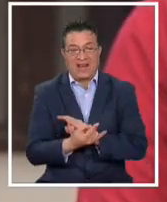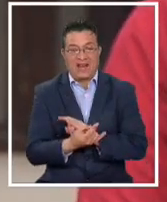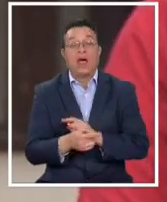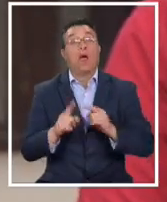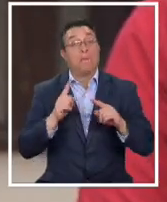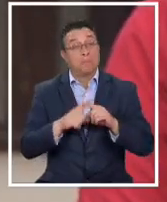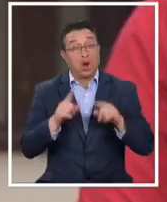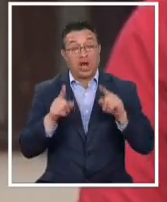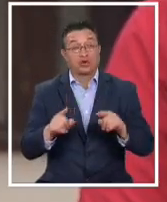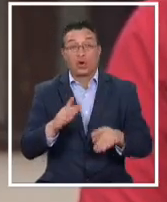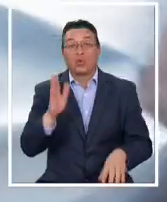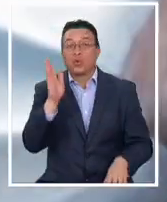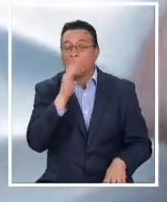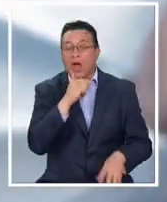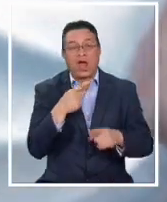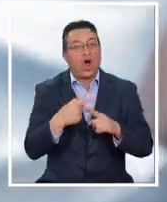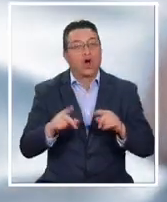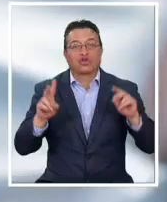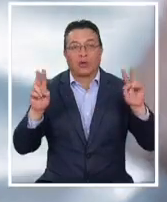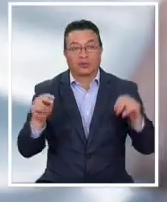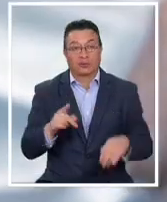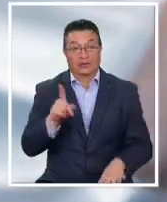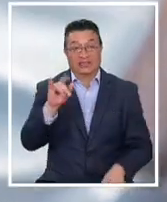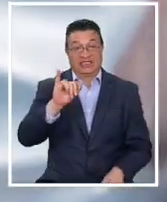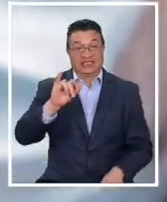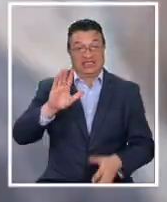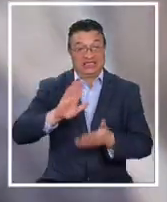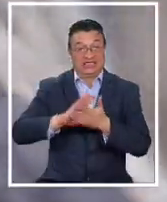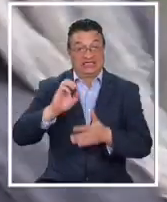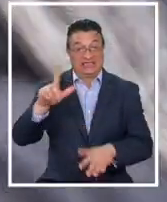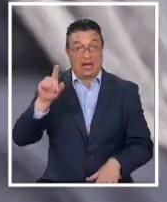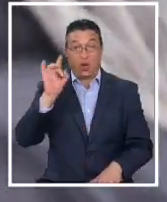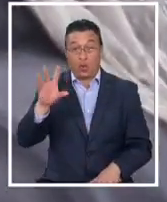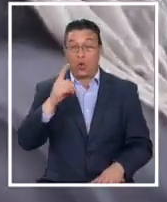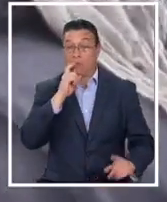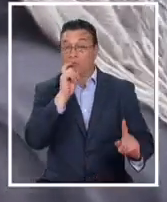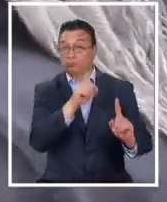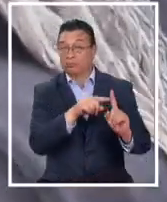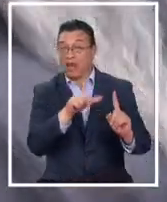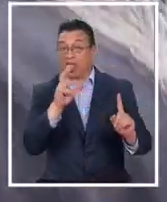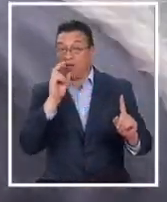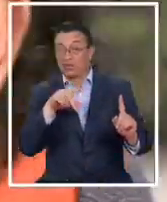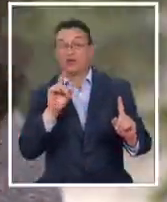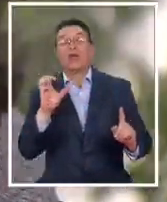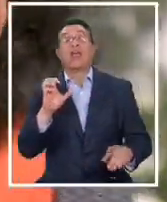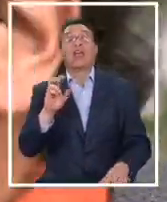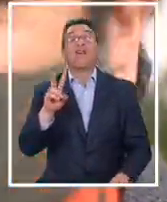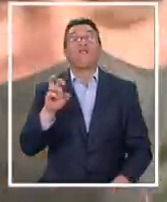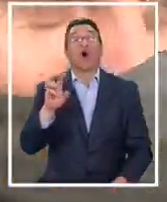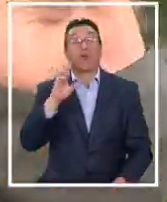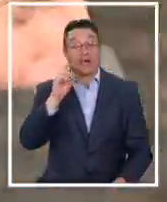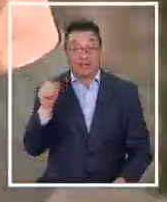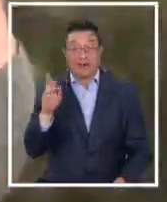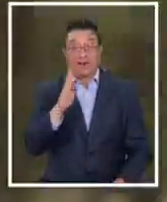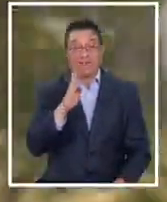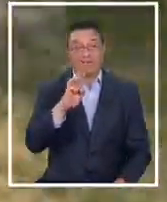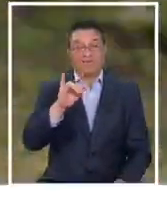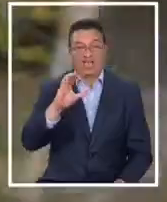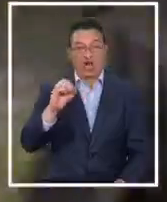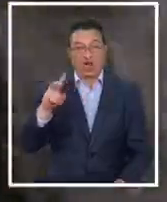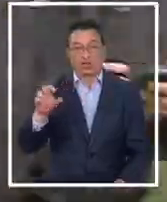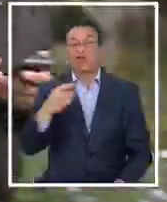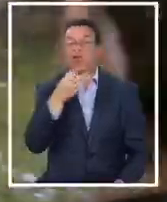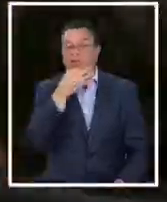tanto, no hay otra razón. Pero Sichel no fue el único que apuntó contra Lavín. El abanderado de Evópoli, Ignacio Briones, acusó al